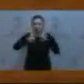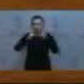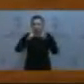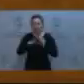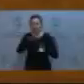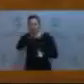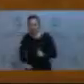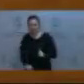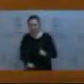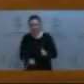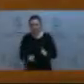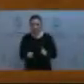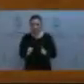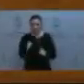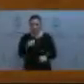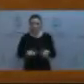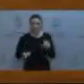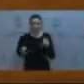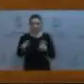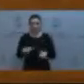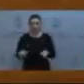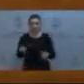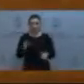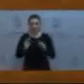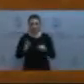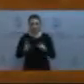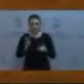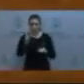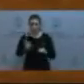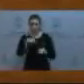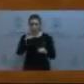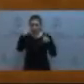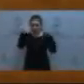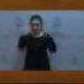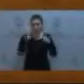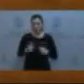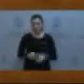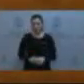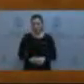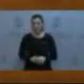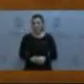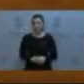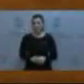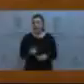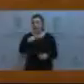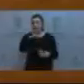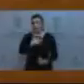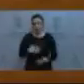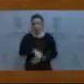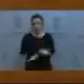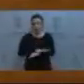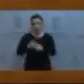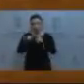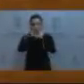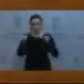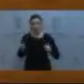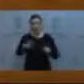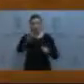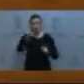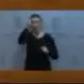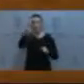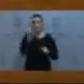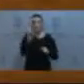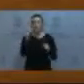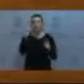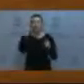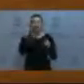maíz para el jabalí y se engorda el ganado para el lobo. El actual Gobierno de Asturias solo sirve para poner todo